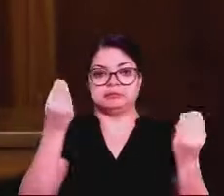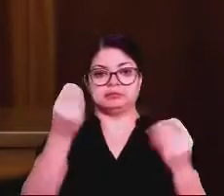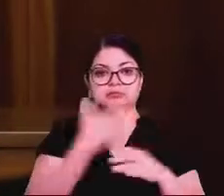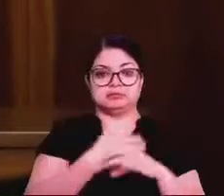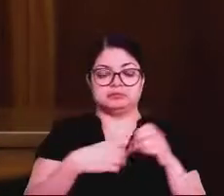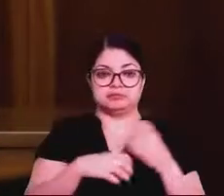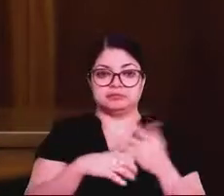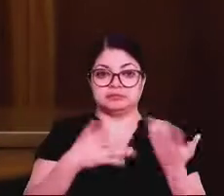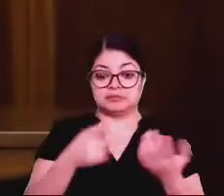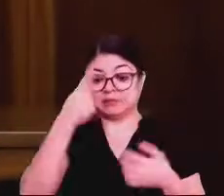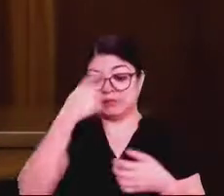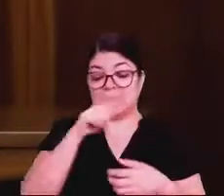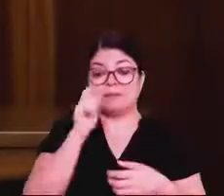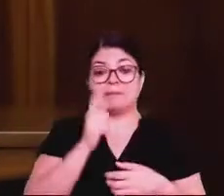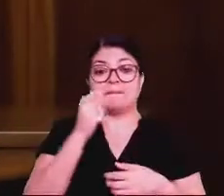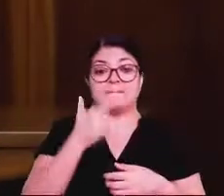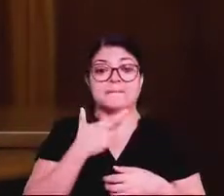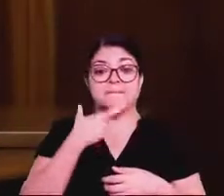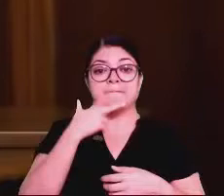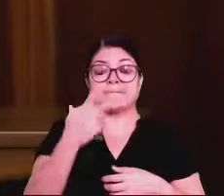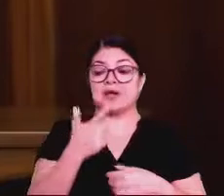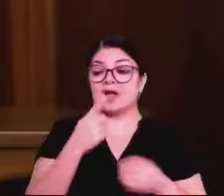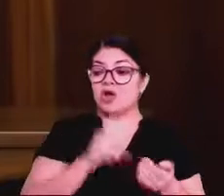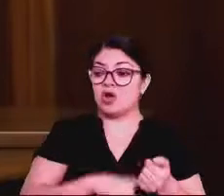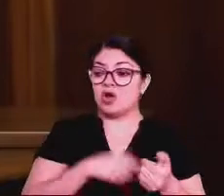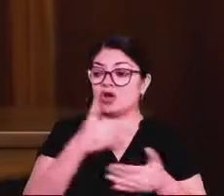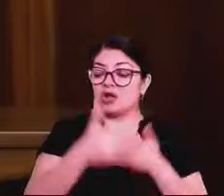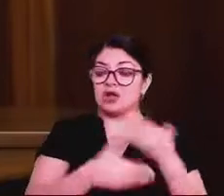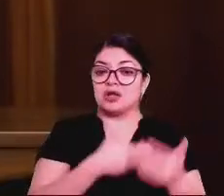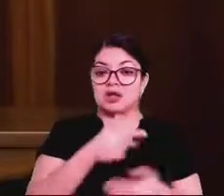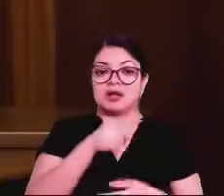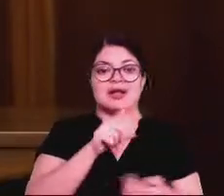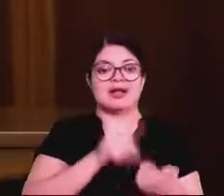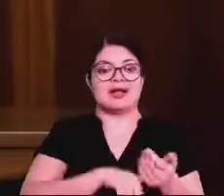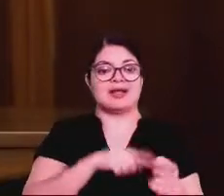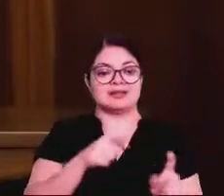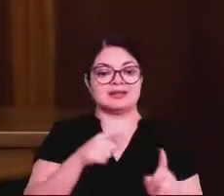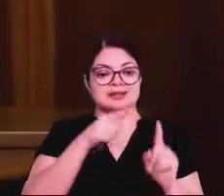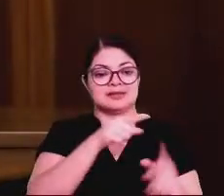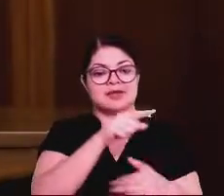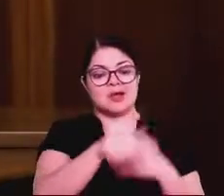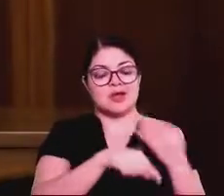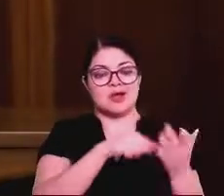al fin de lograr el mejor desempeño en sus centros educativos.